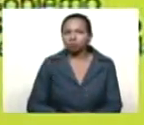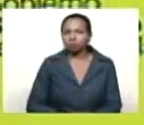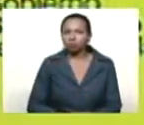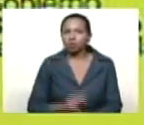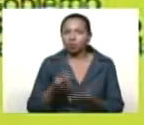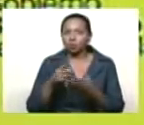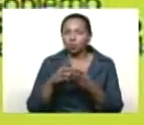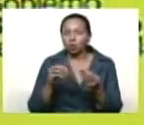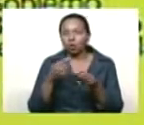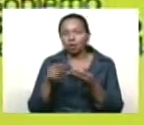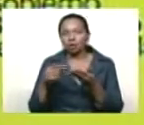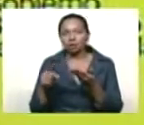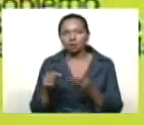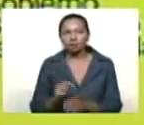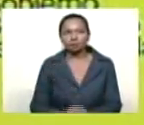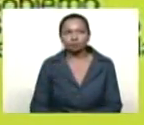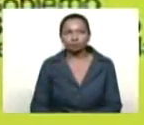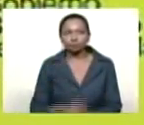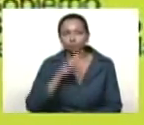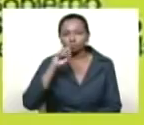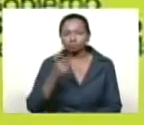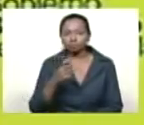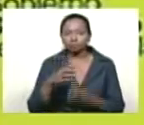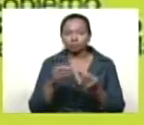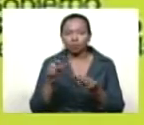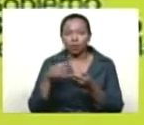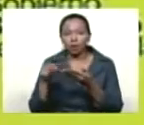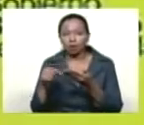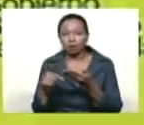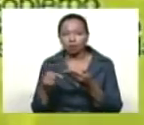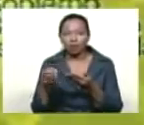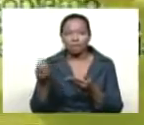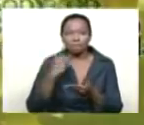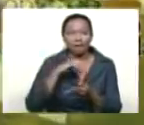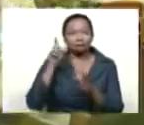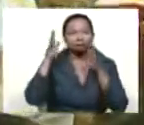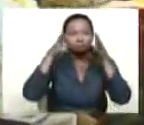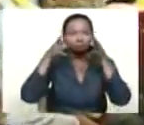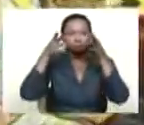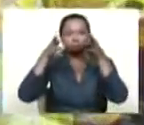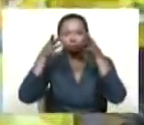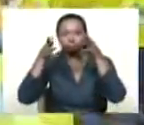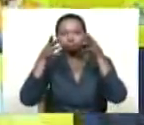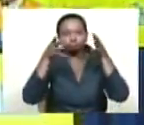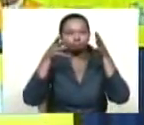esto. Solicitud de dotación de medios de enseñanza